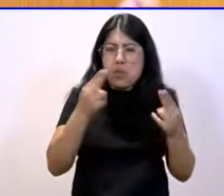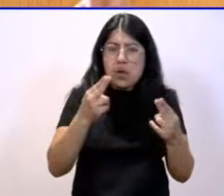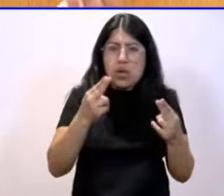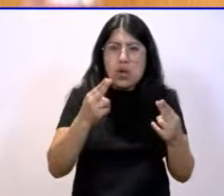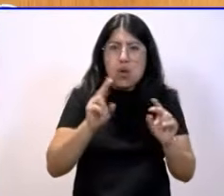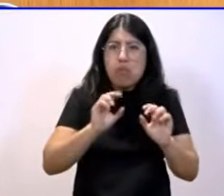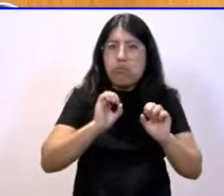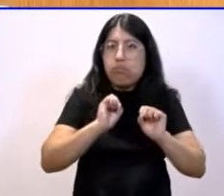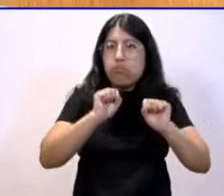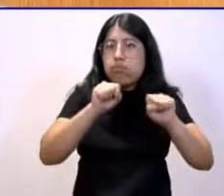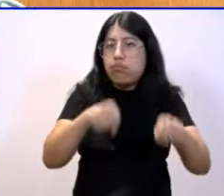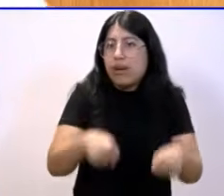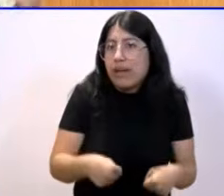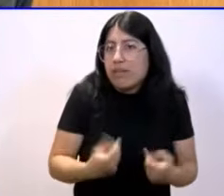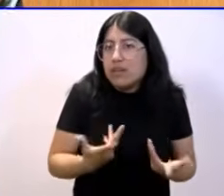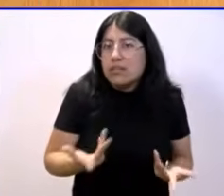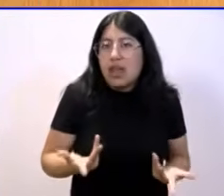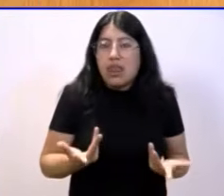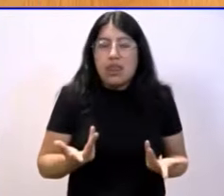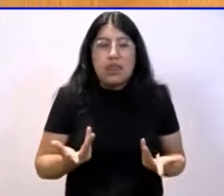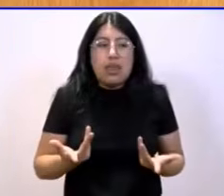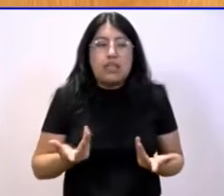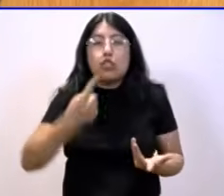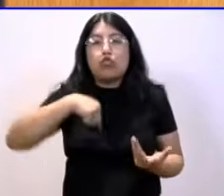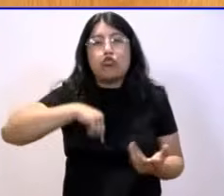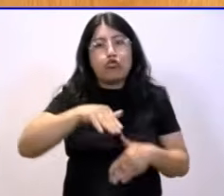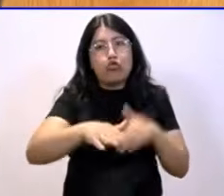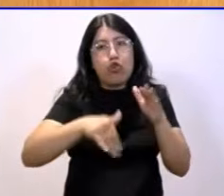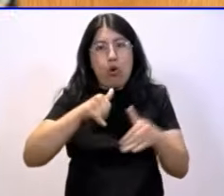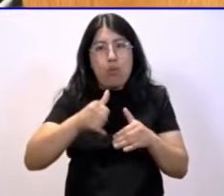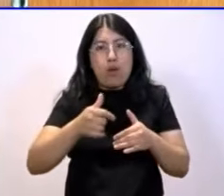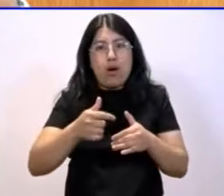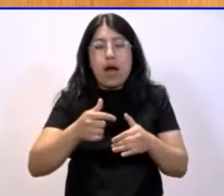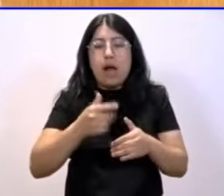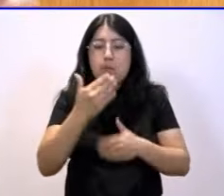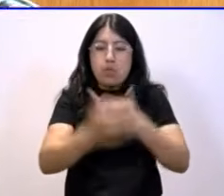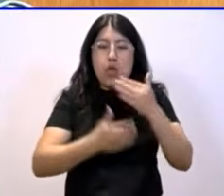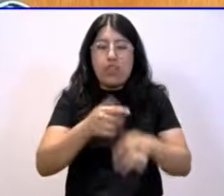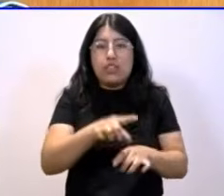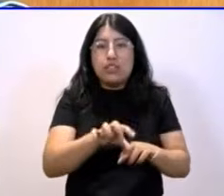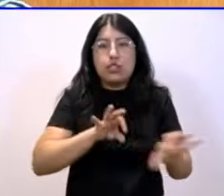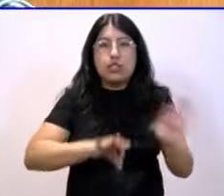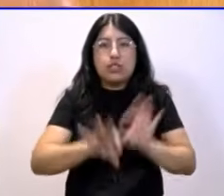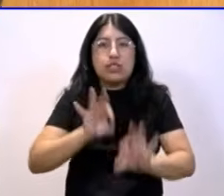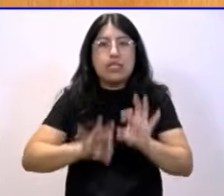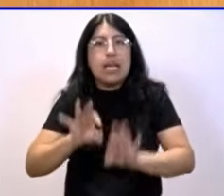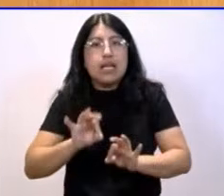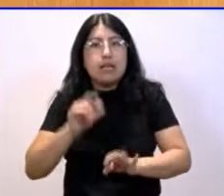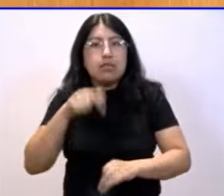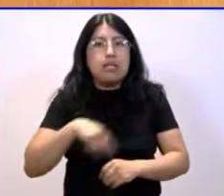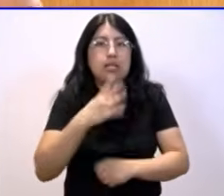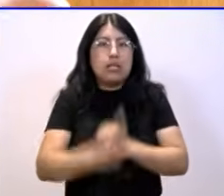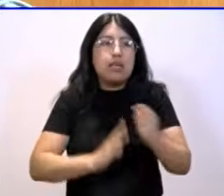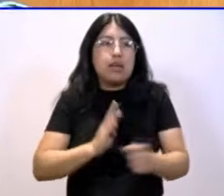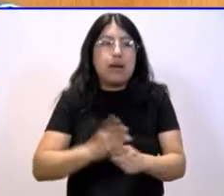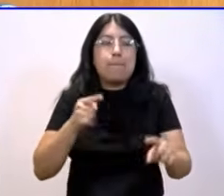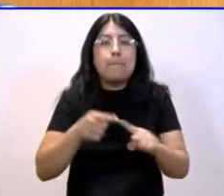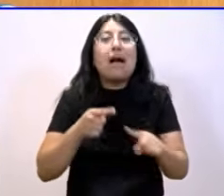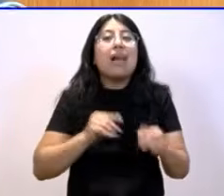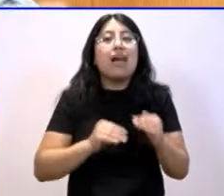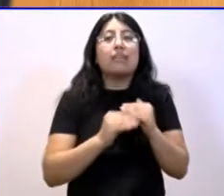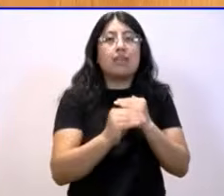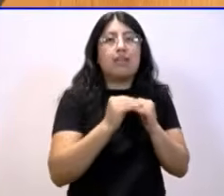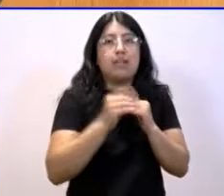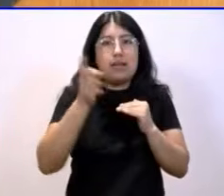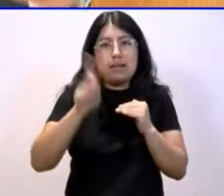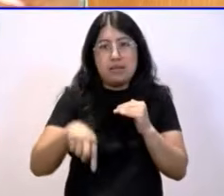convocar procedimientos selectivos. Así que hemos tenido que convocar procedimientos selectivos a todo trapo durante esta legislatura para poder estabilizar también, a través